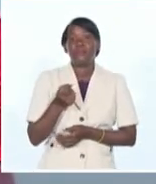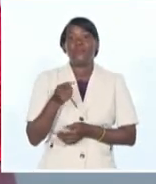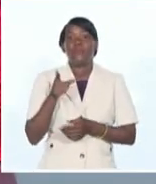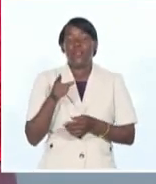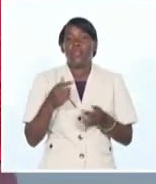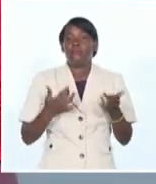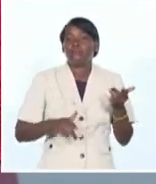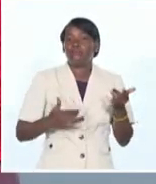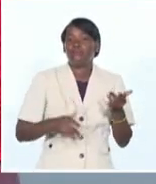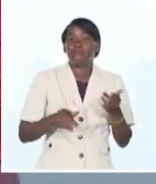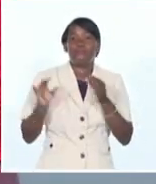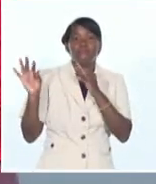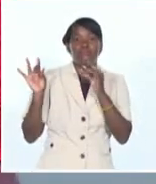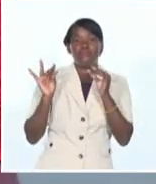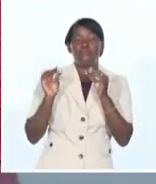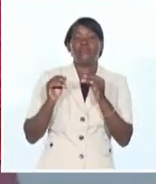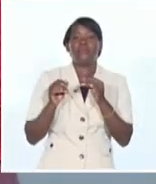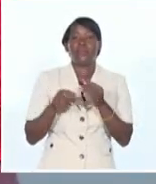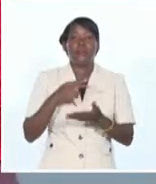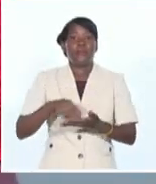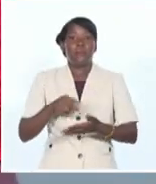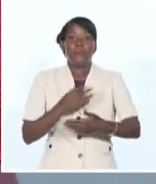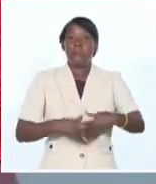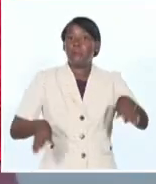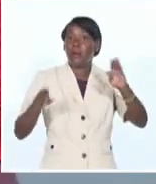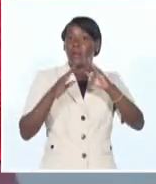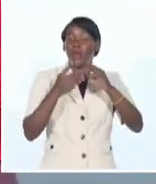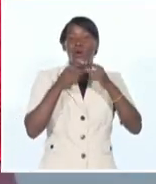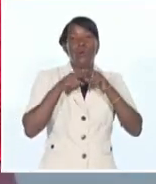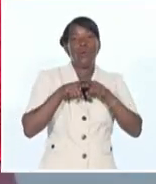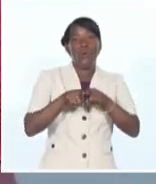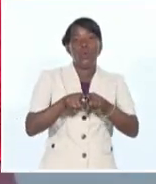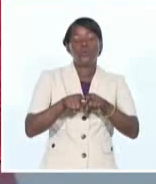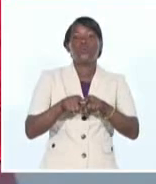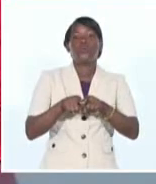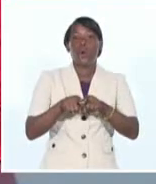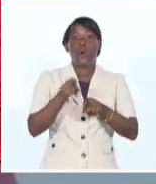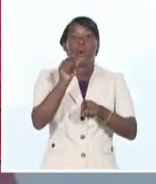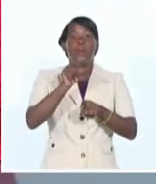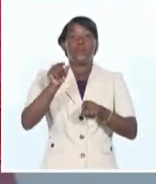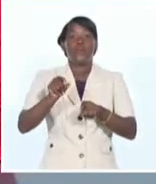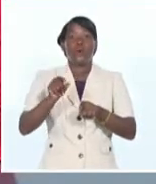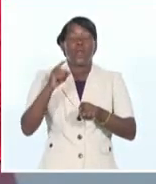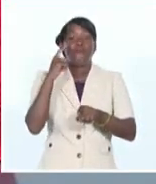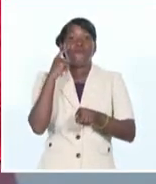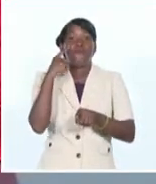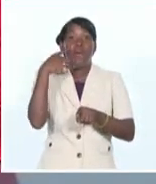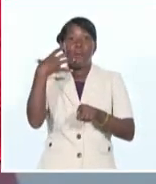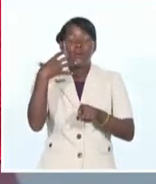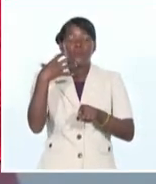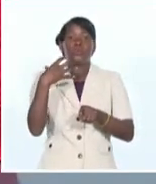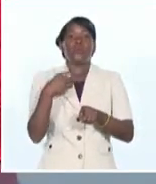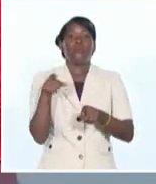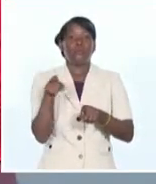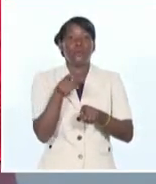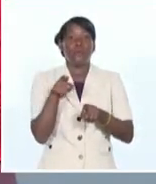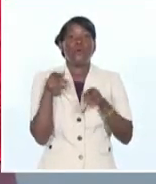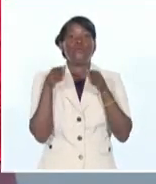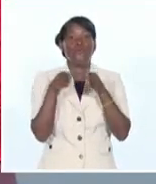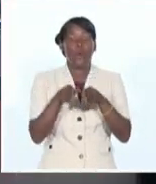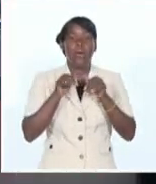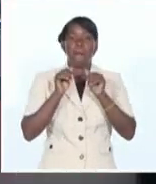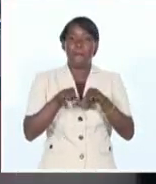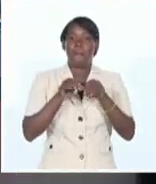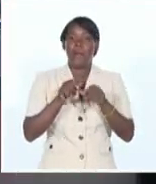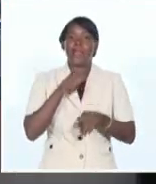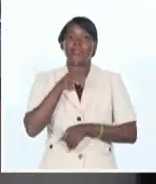Concepción, junto con importantes artistas como Corina Mestre, que estuvo con Augusto Blanca, las lecturas de poesía